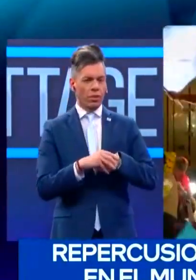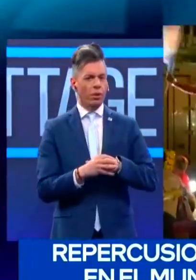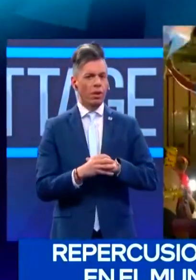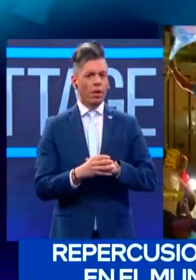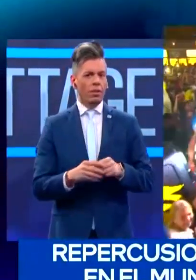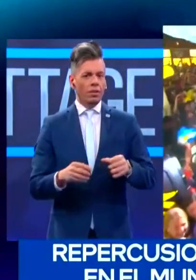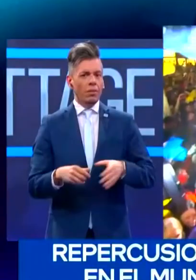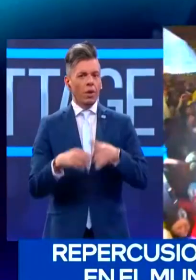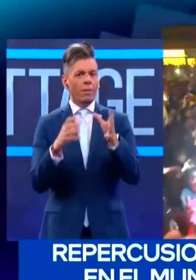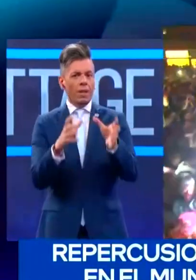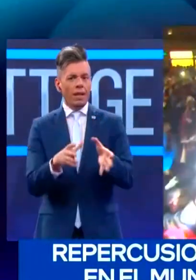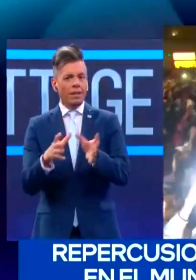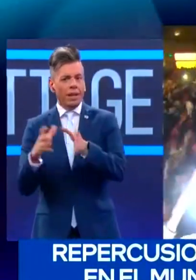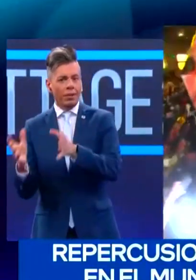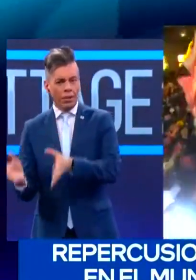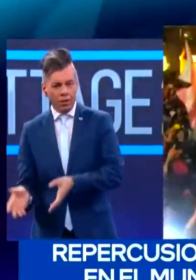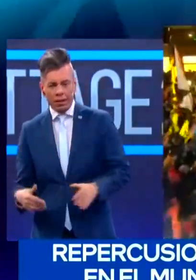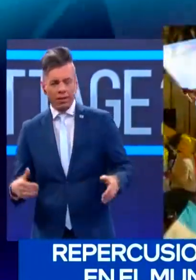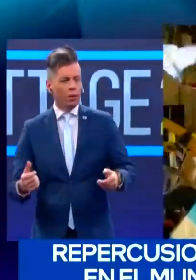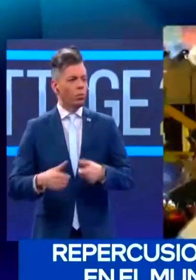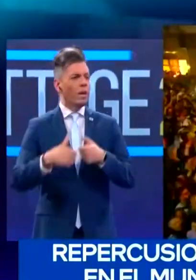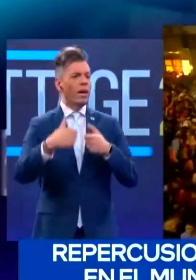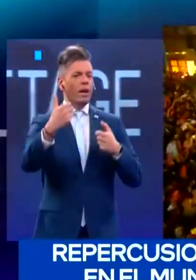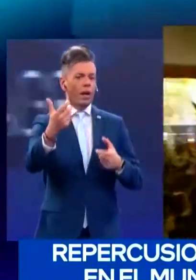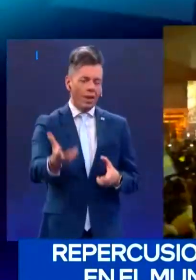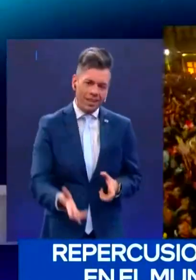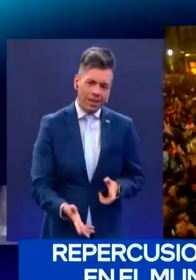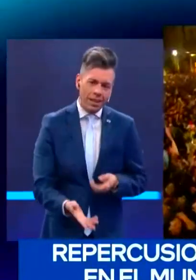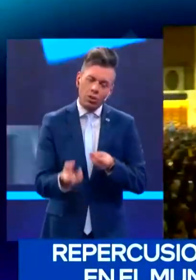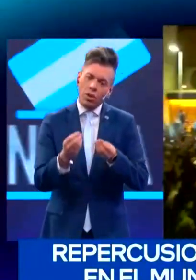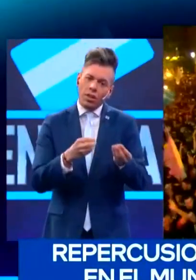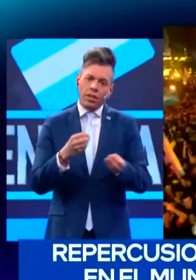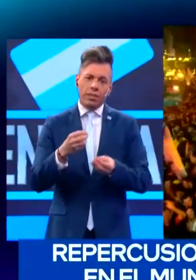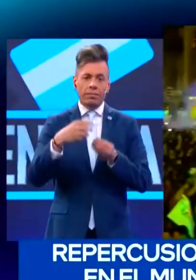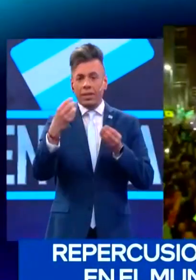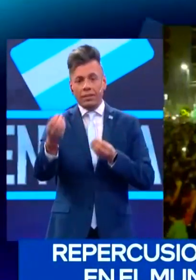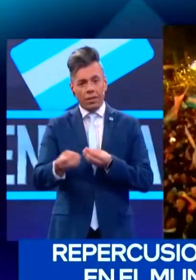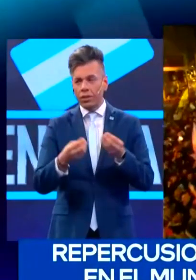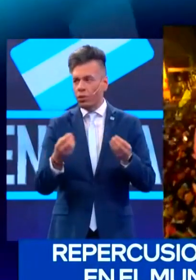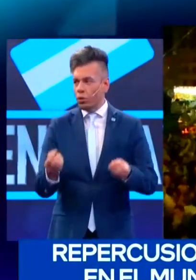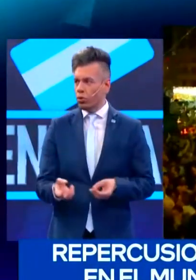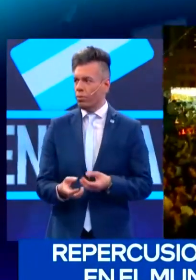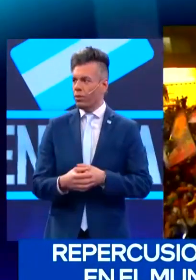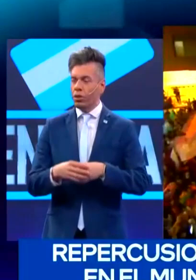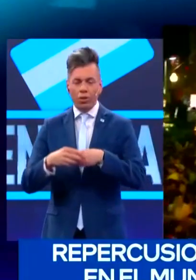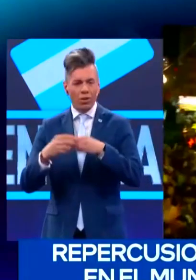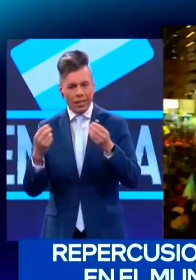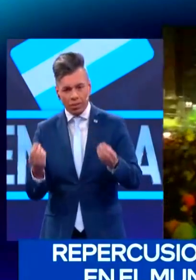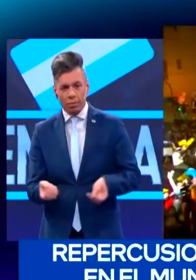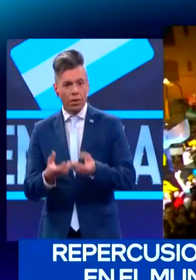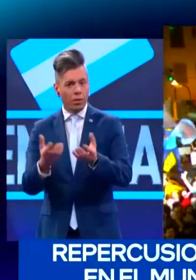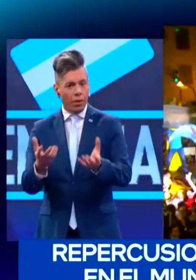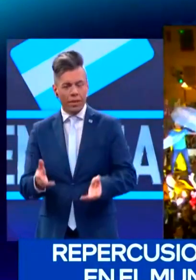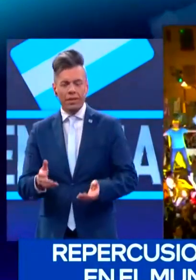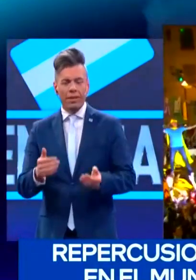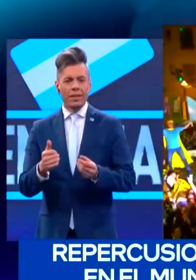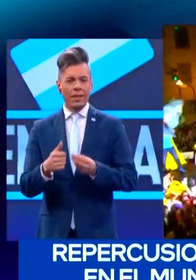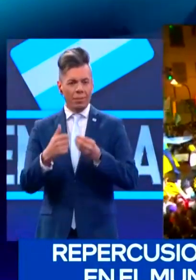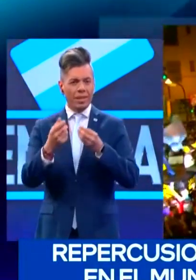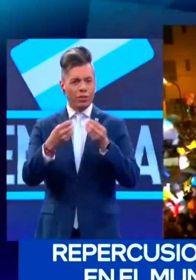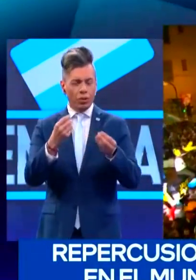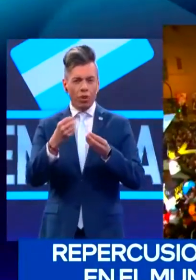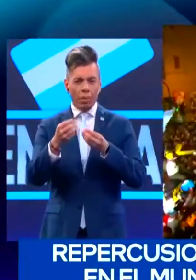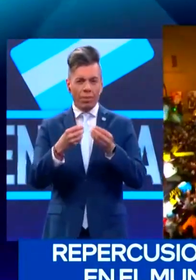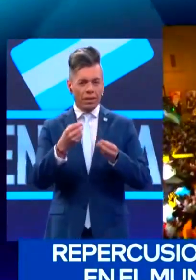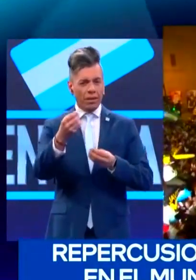último tiempo, a decir como que Milei tenía que ver con la dictadura, algunas declaraciones que hicieron dentro de su espacio que no cayeron bien, obviamente,